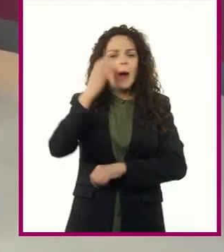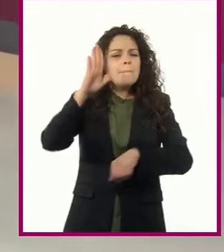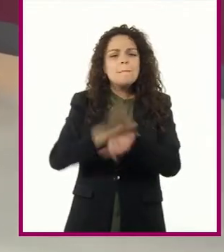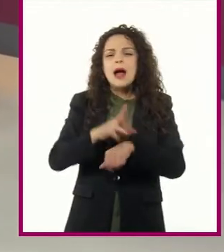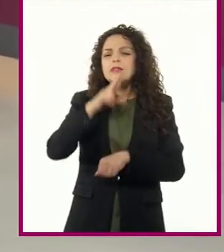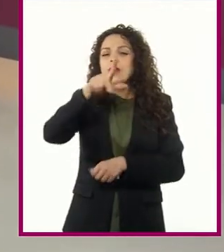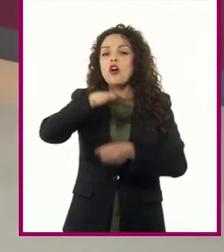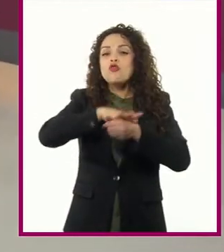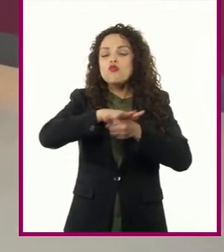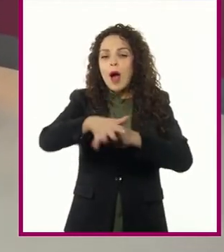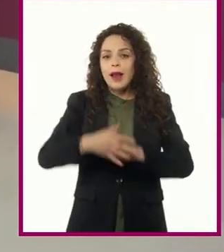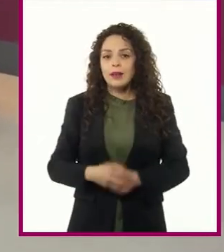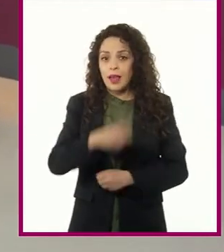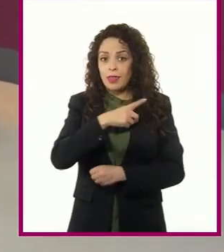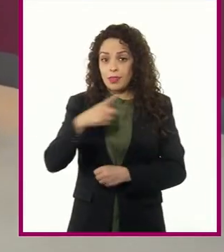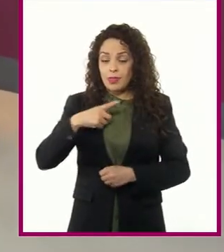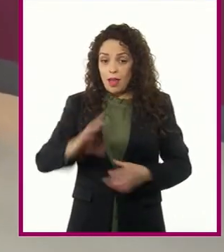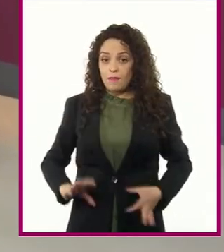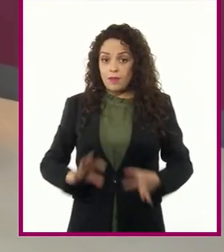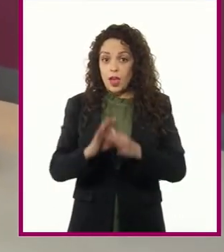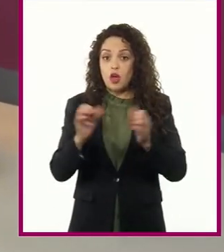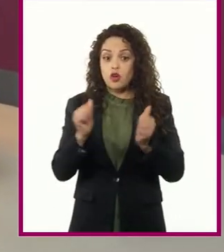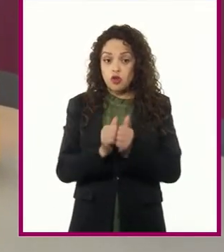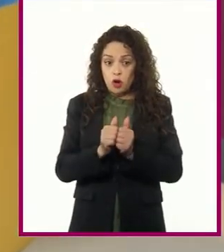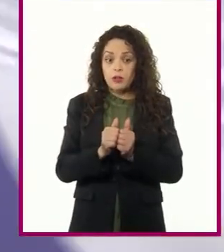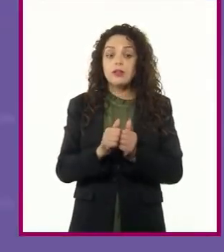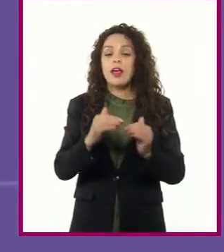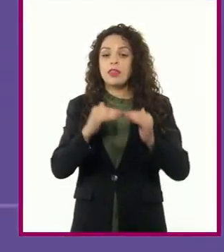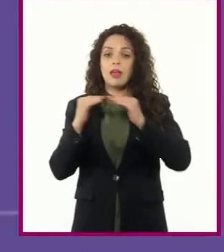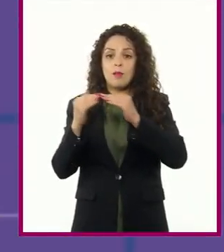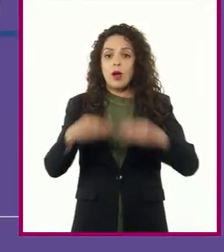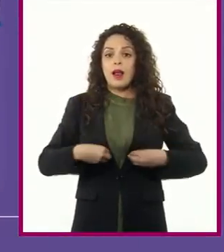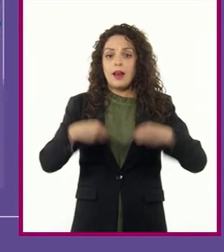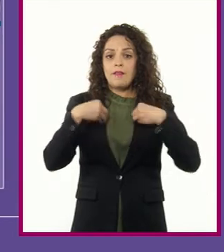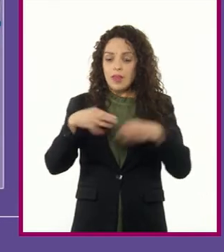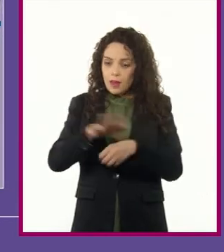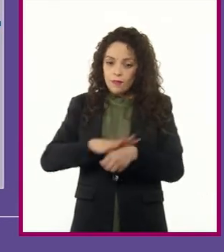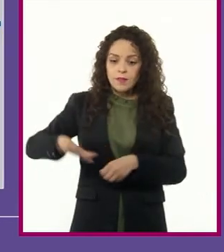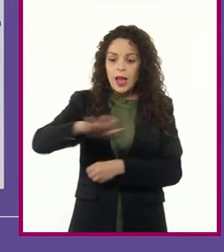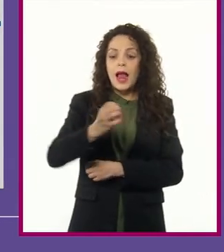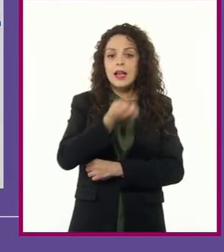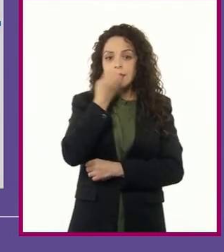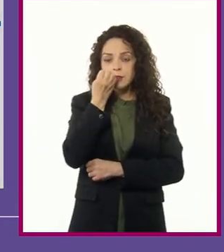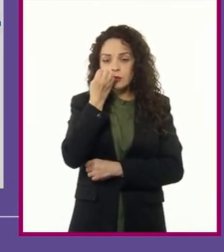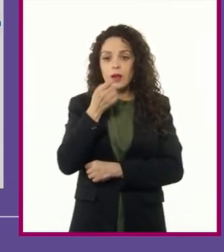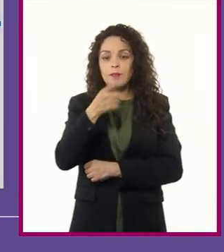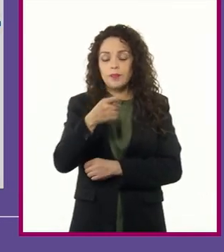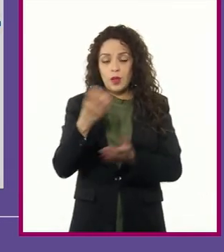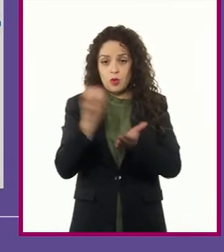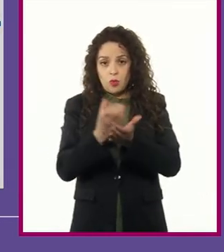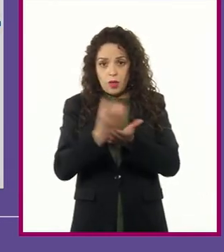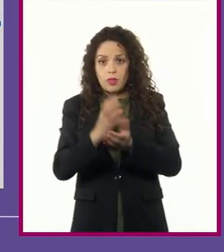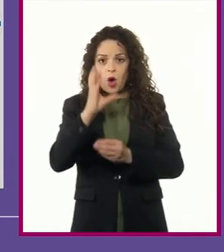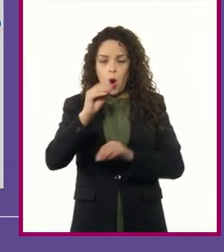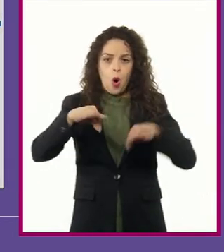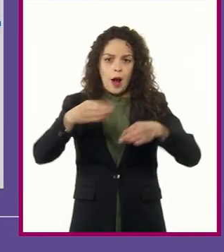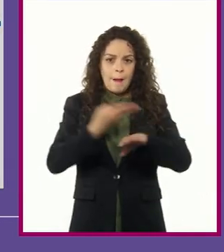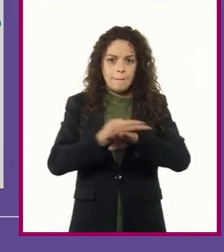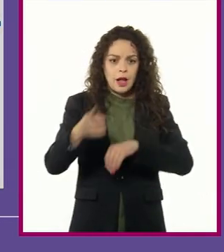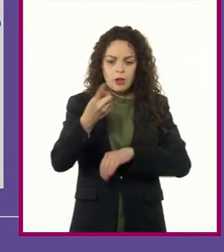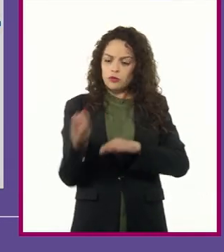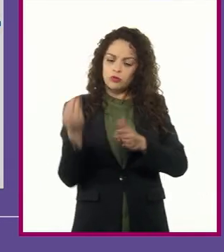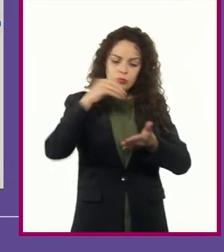debe estar ligado con la vida democrática en el entorno escolar. En la hoja blanca o en su libreta deberán plasmarlo con